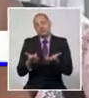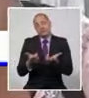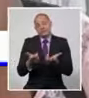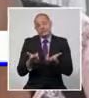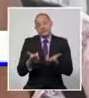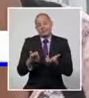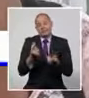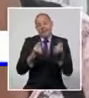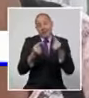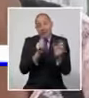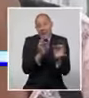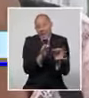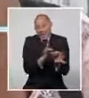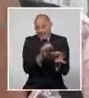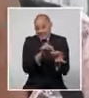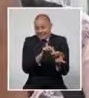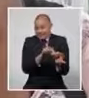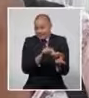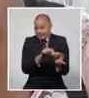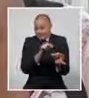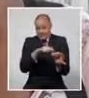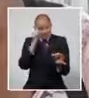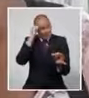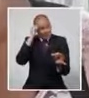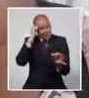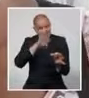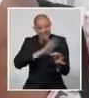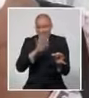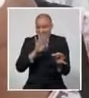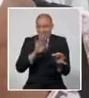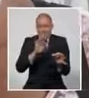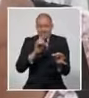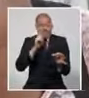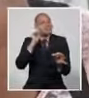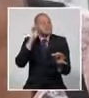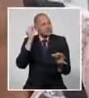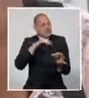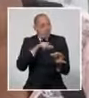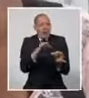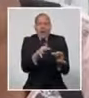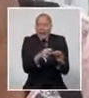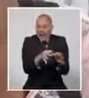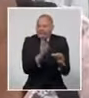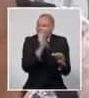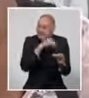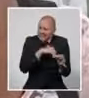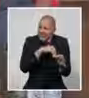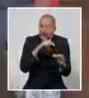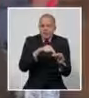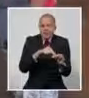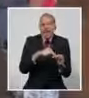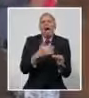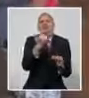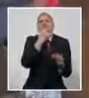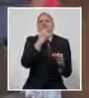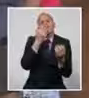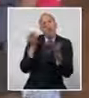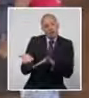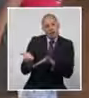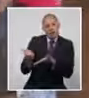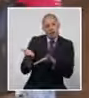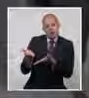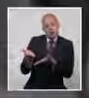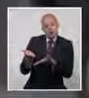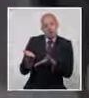está golpeando la situación con la pandemia, que es la indisciplinada, que aunque sea menos, como indisciplina fin, hace más daño. La confianza